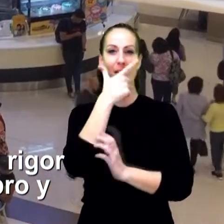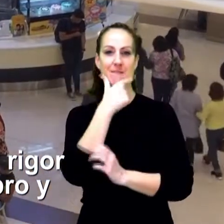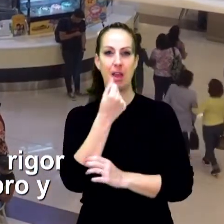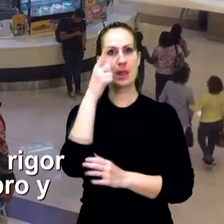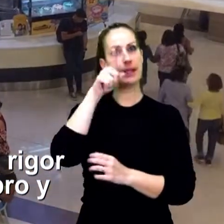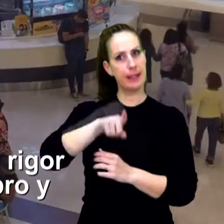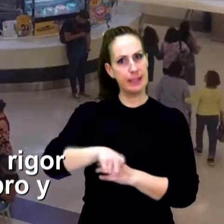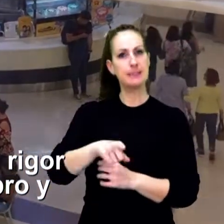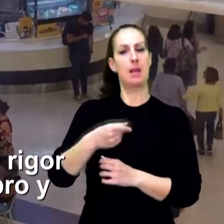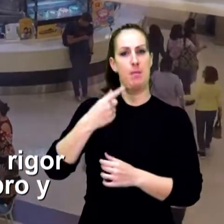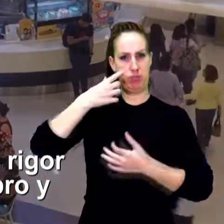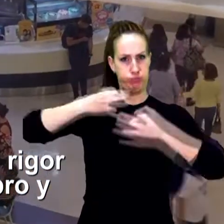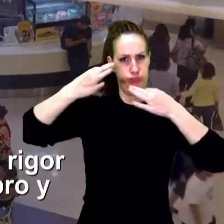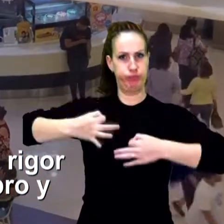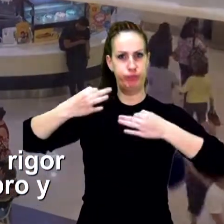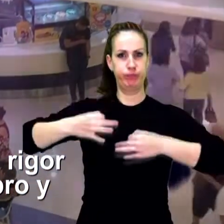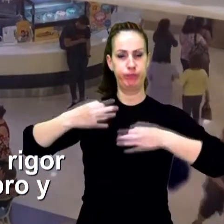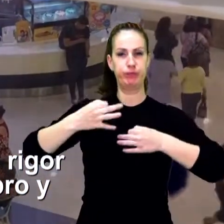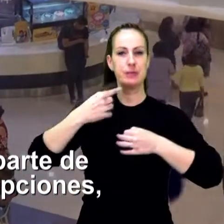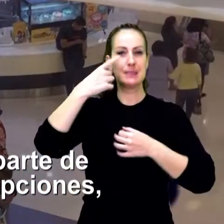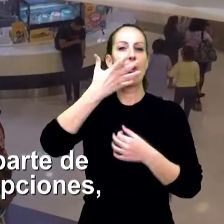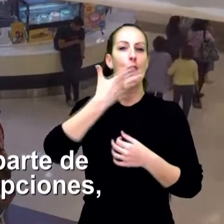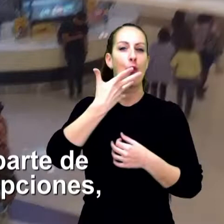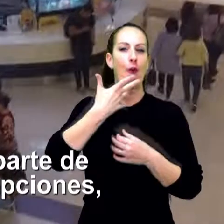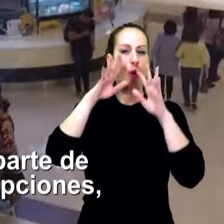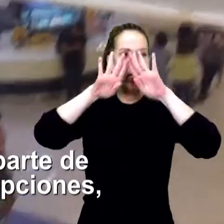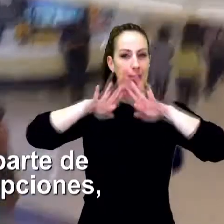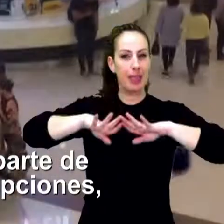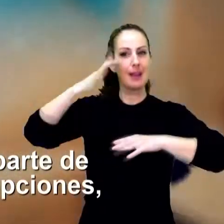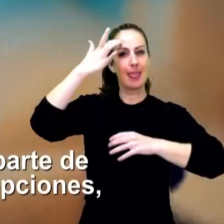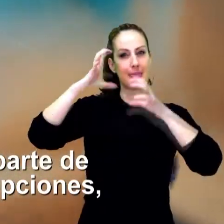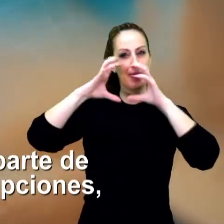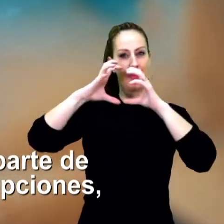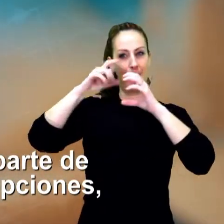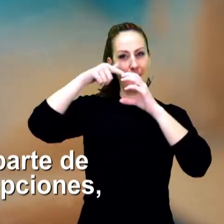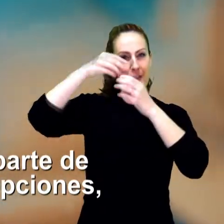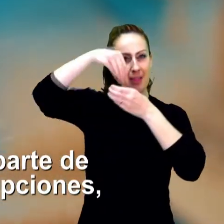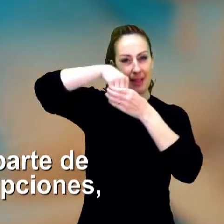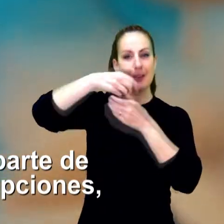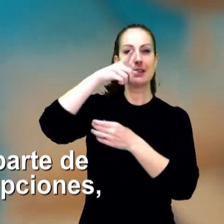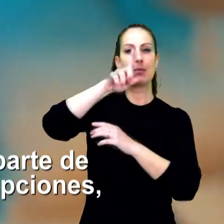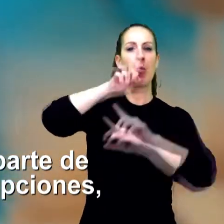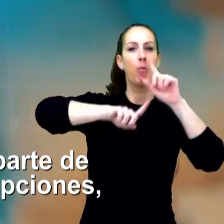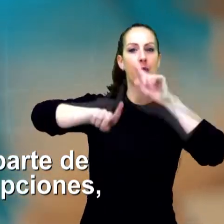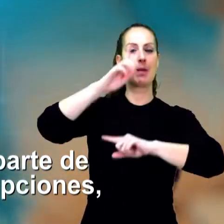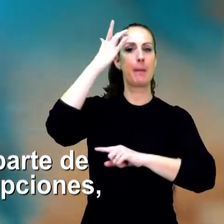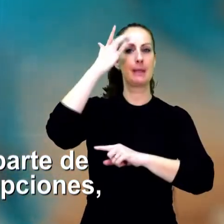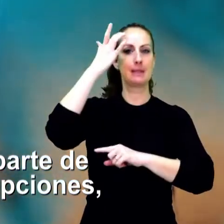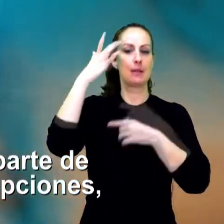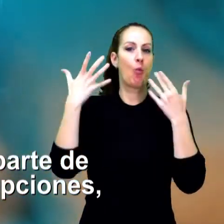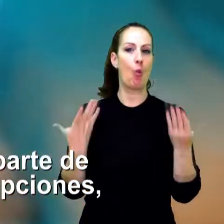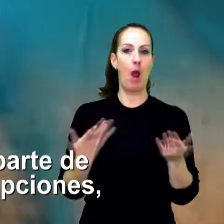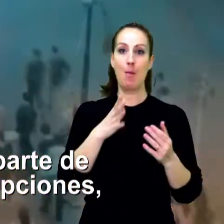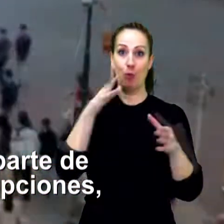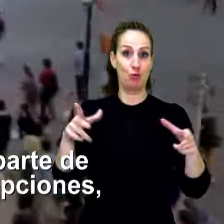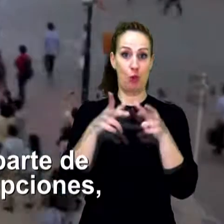rigor científico a la realidad de nuestro cerebro y a esos problemas mentales que la mayor parte de la sociedad desconoce.